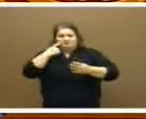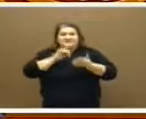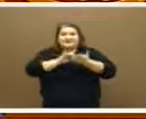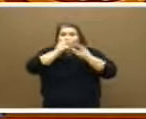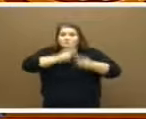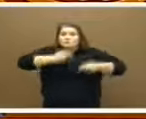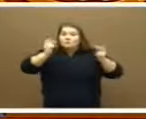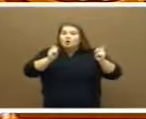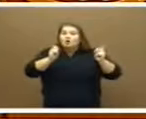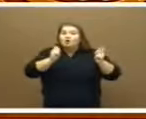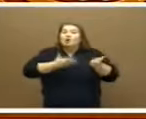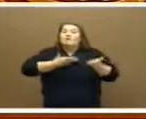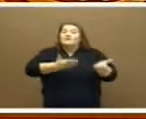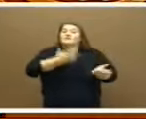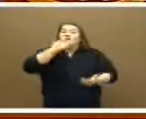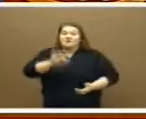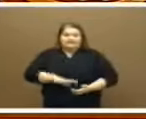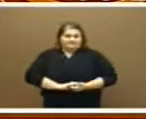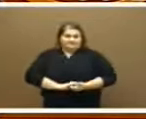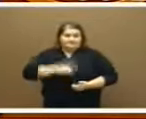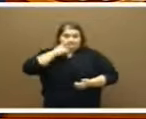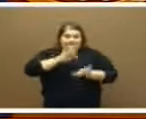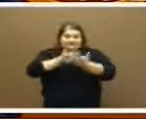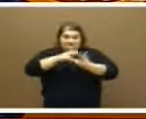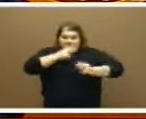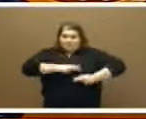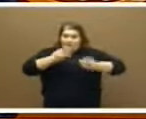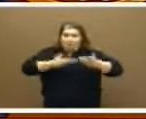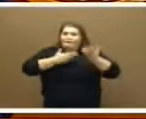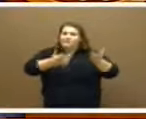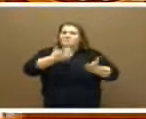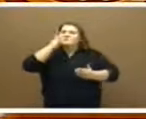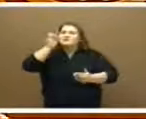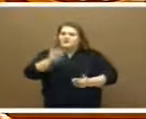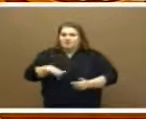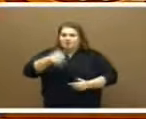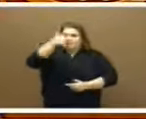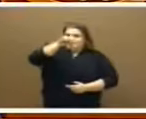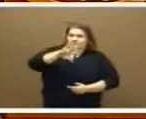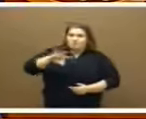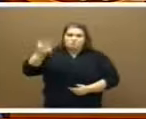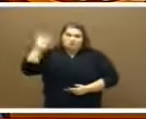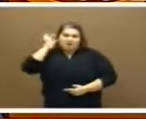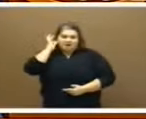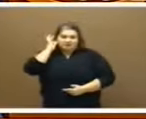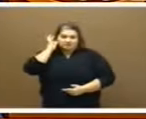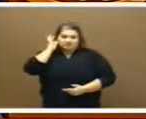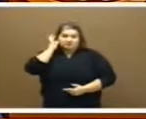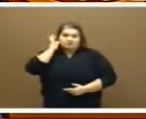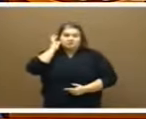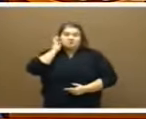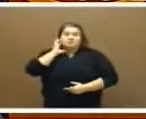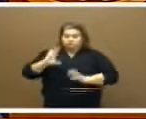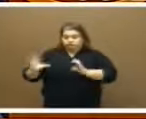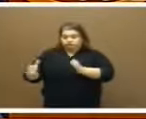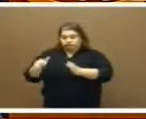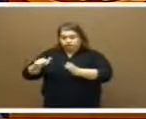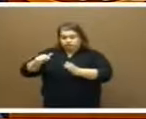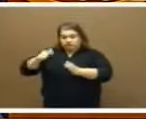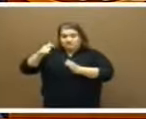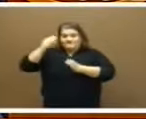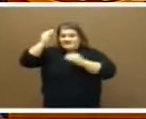servicios públicos? Los servicios públicos, señorías, como ustedes saben, los prestan hombres y mujeres que entienden que lo que hacen